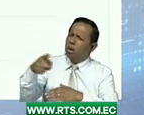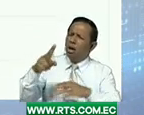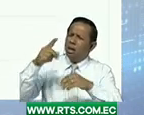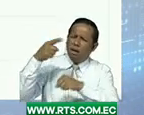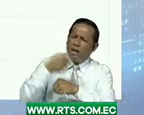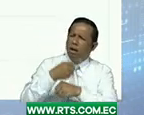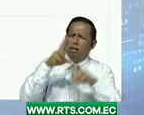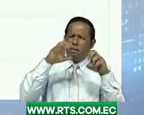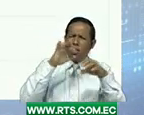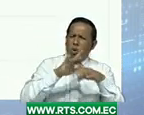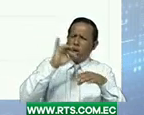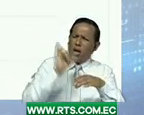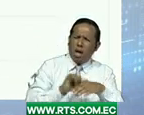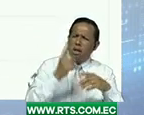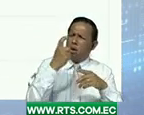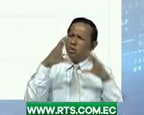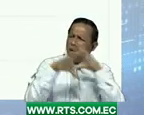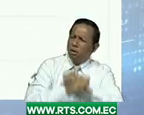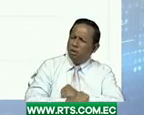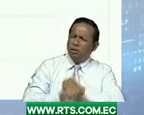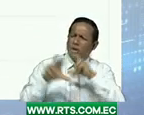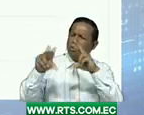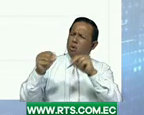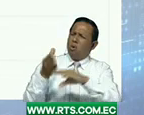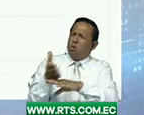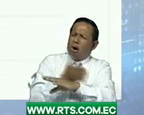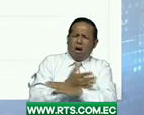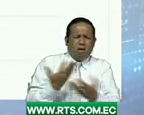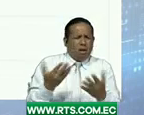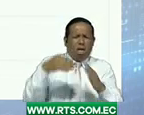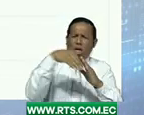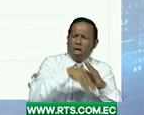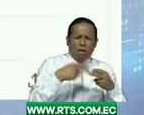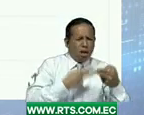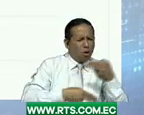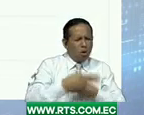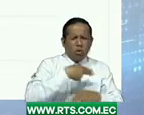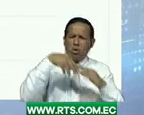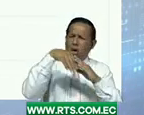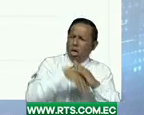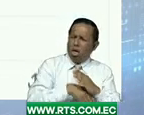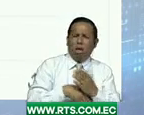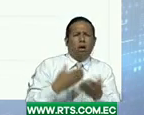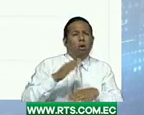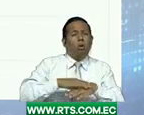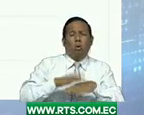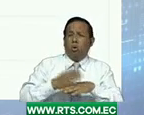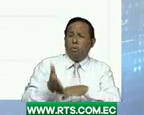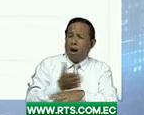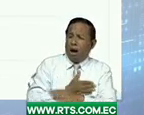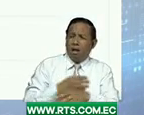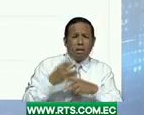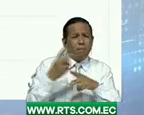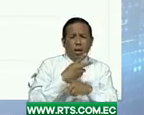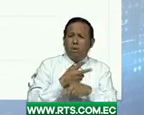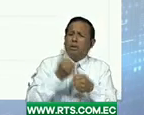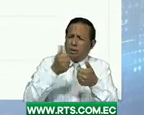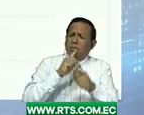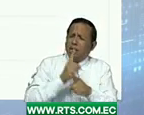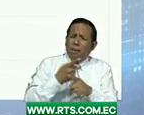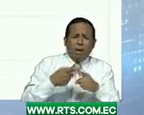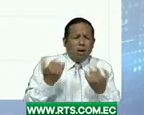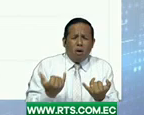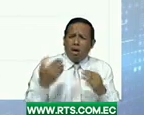el decreto que emitía el presidente de la República, lo emitió hace pocos días por los hechos delictivos y atentados que se